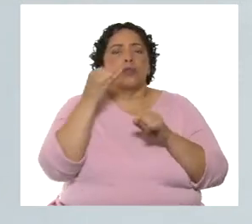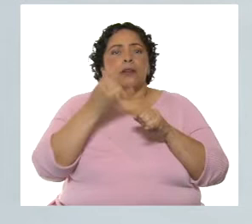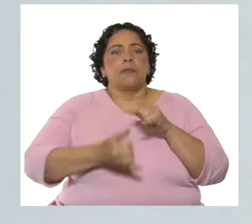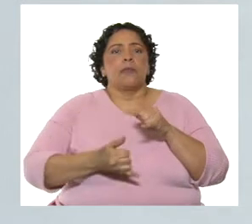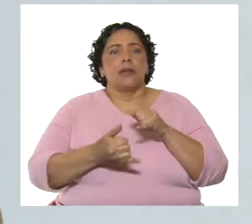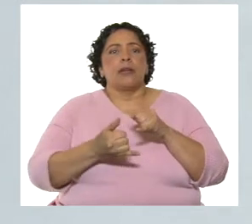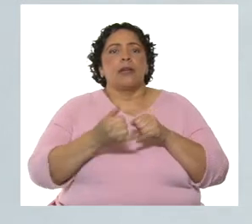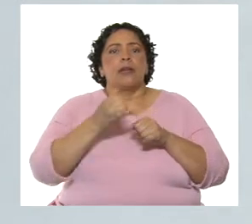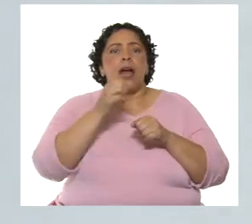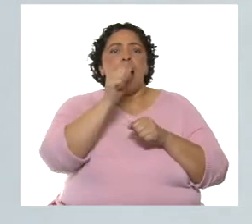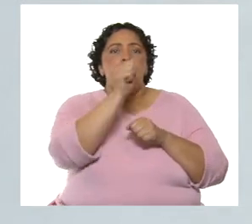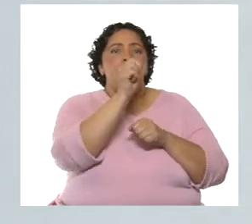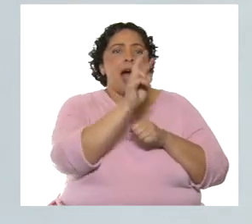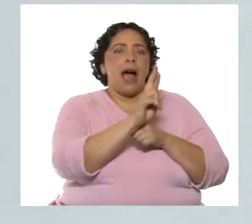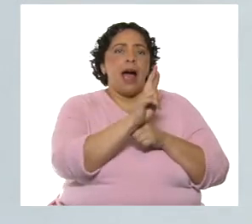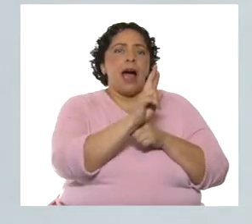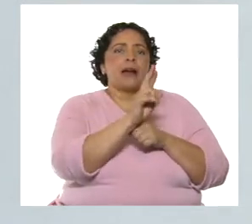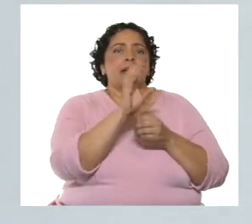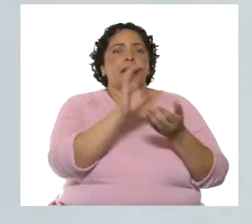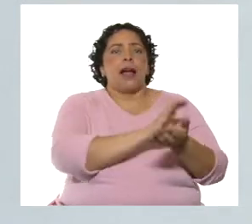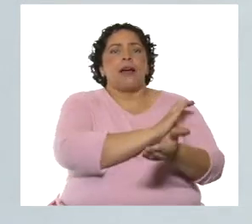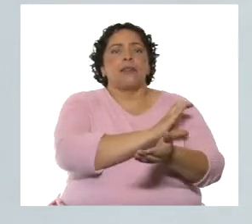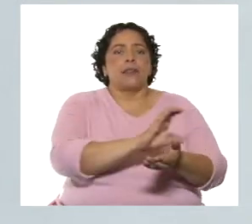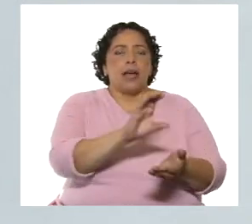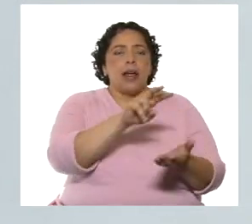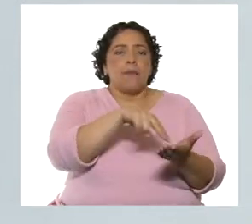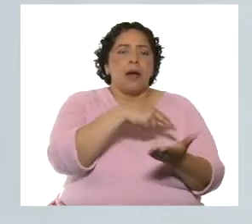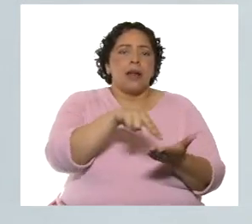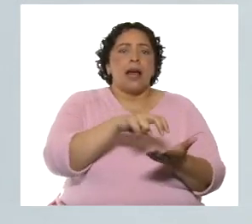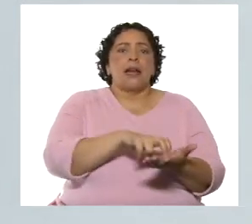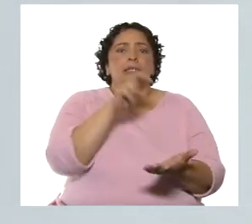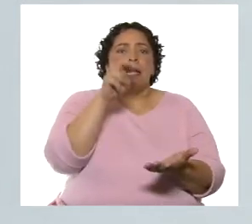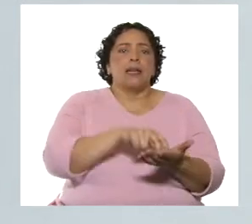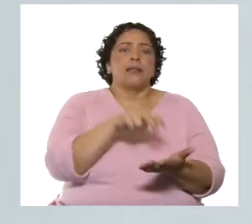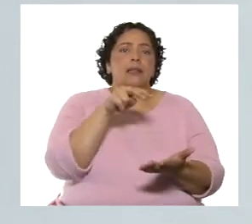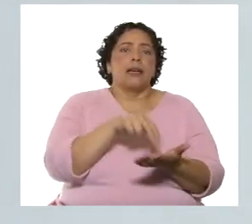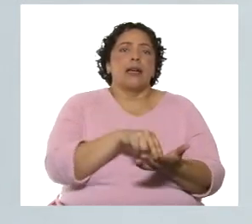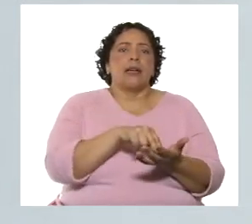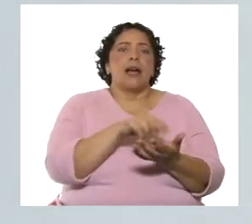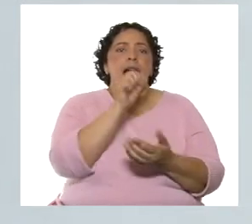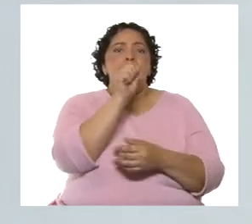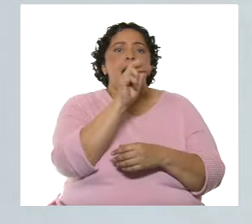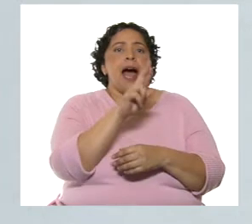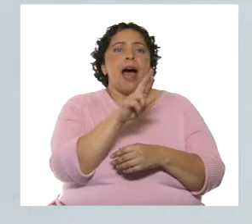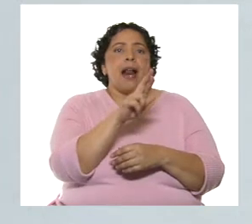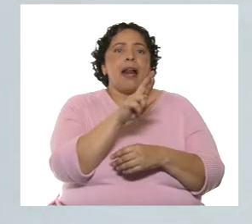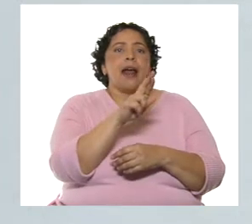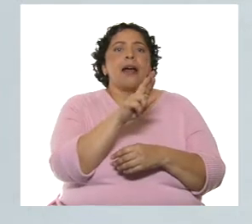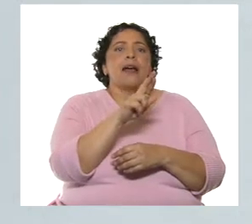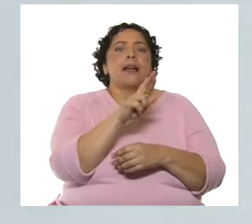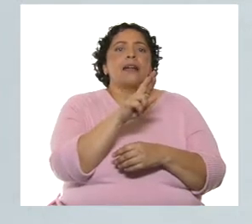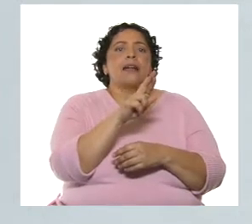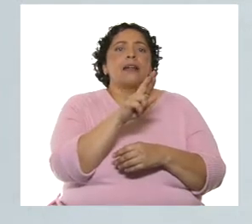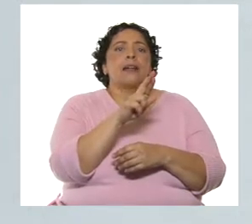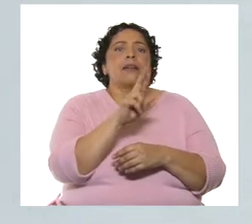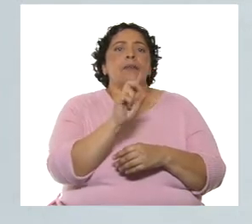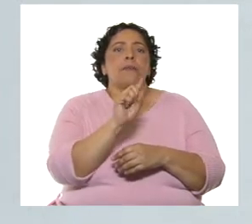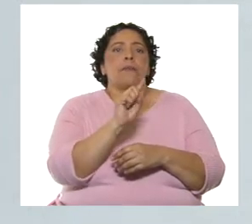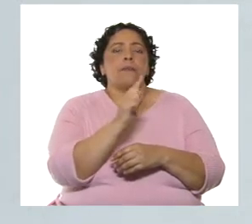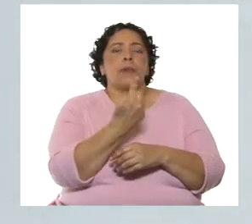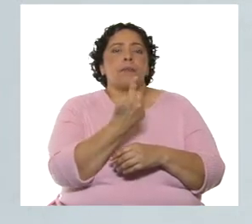verbos terminan en ar, como cantar, bailar y saltar, están conjugados en su